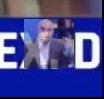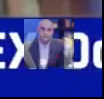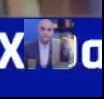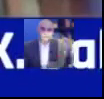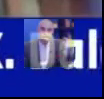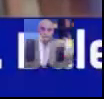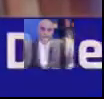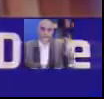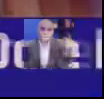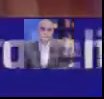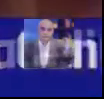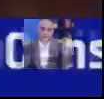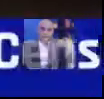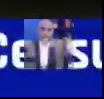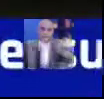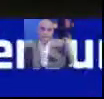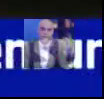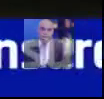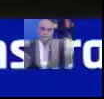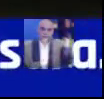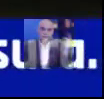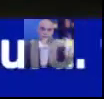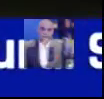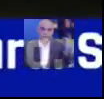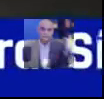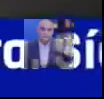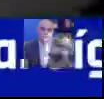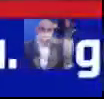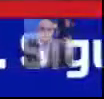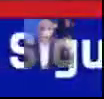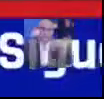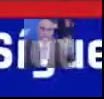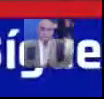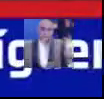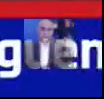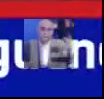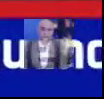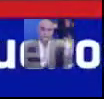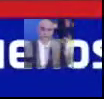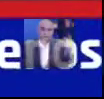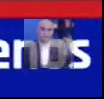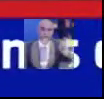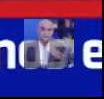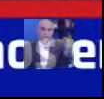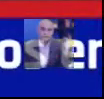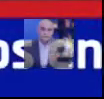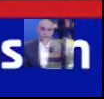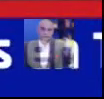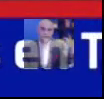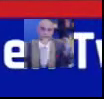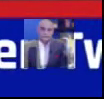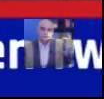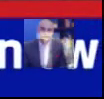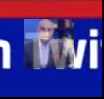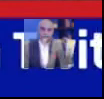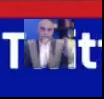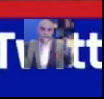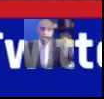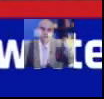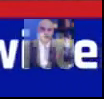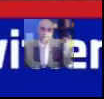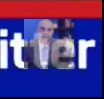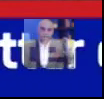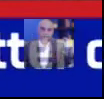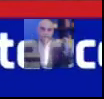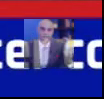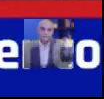COFECE tiene facultades, si la COFECE resiente algún agravio por la nueva ley de la industria eléctrica. Y